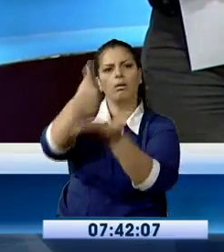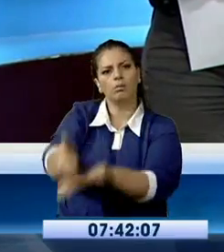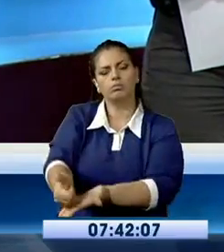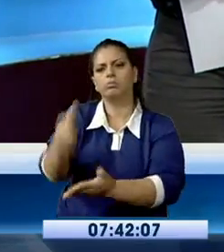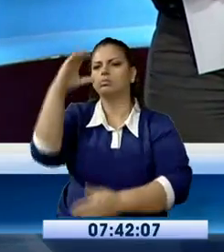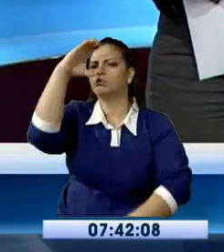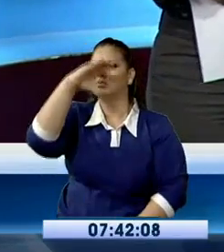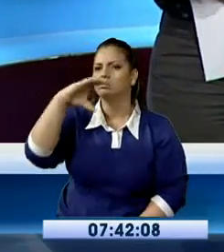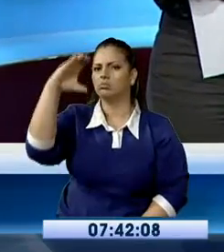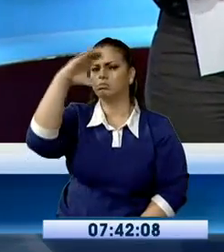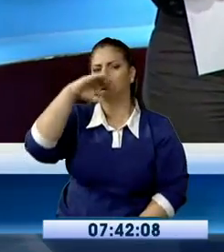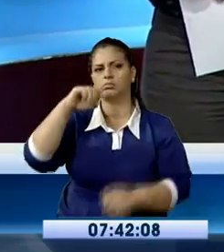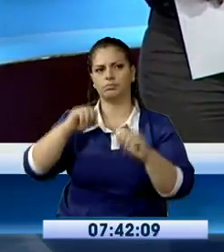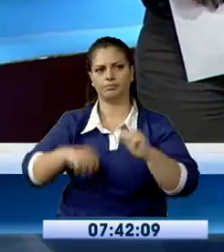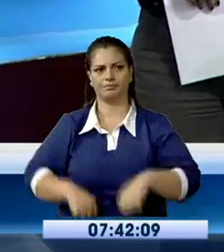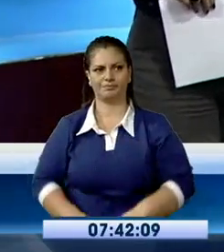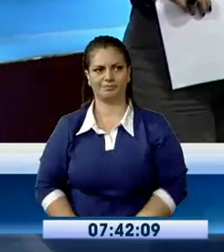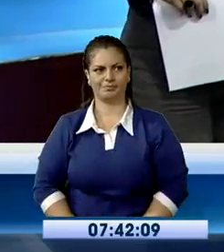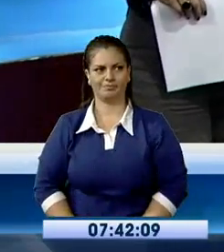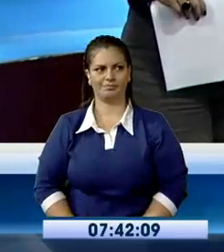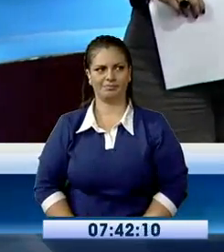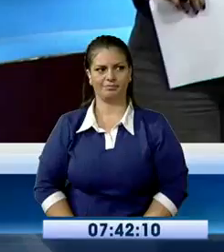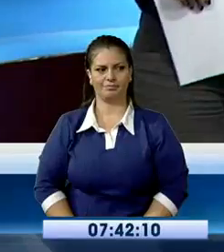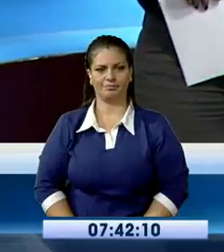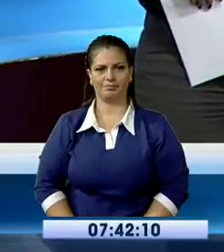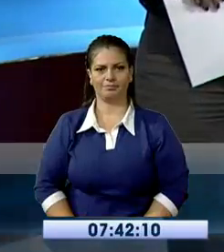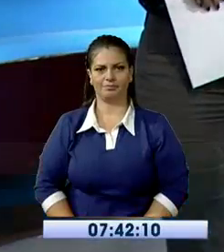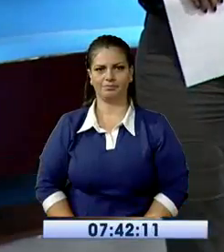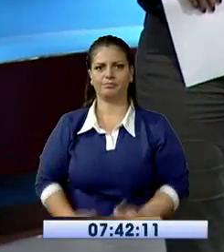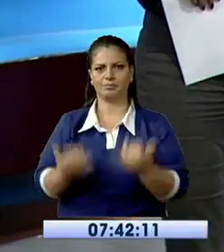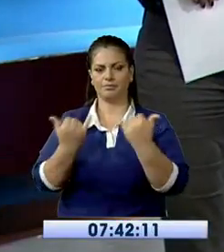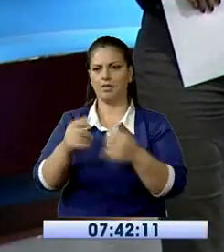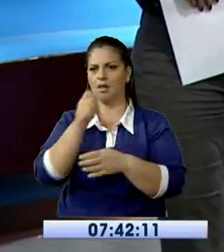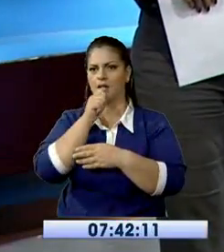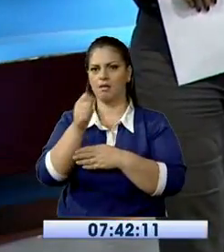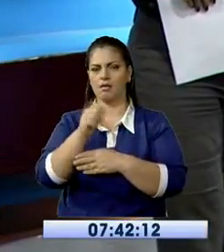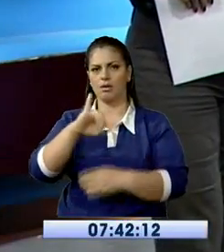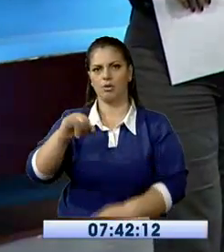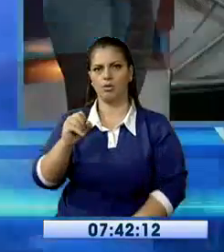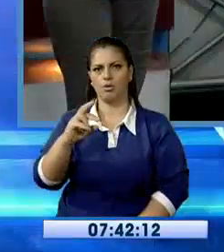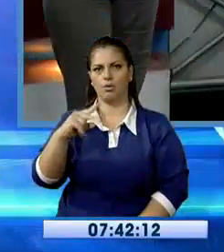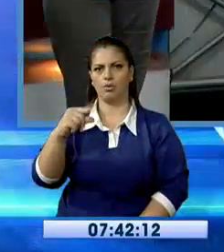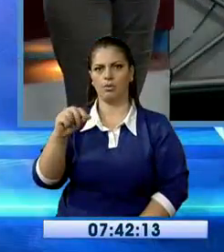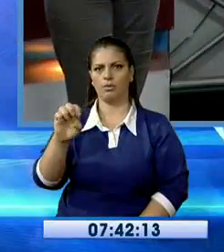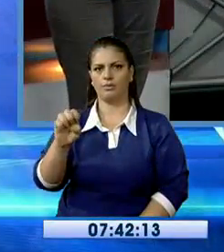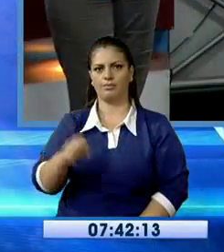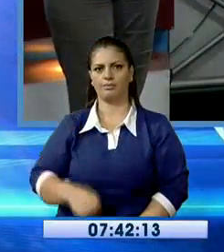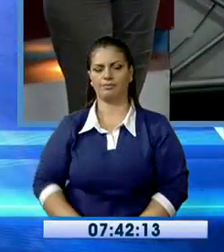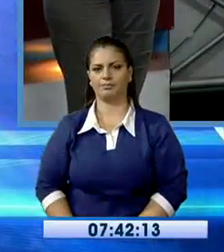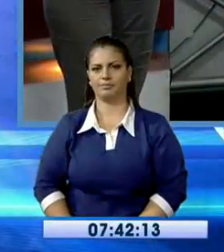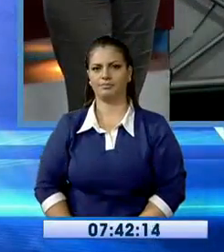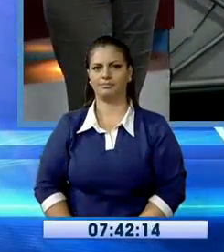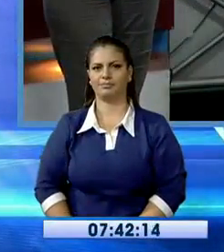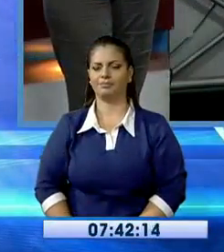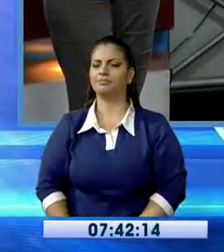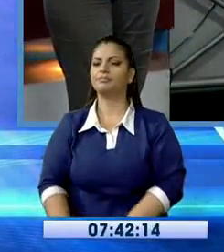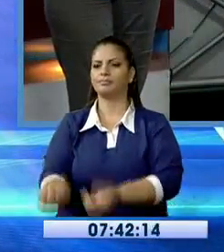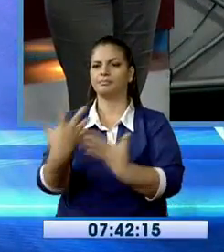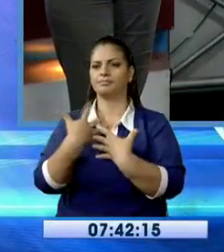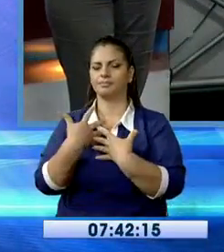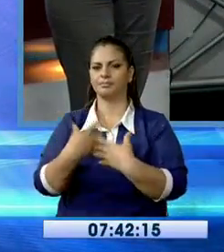de su familiar. Ahora salimos a exteriores y nos enlazamos una vez más con Jorge Salazar. Jorge, nuevamente contigo. Novedades.